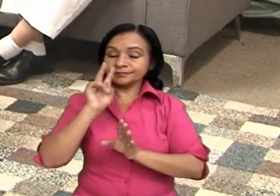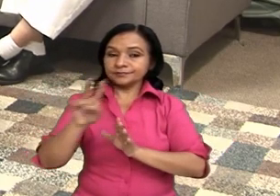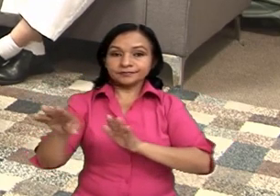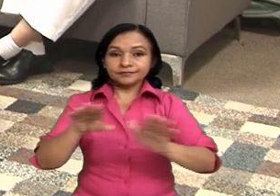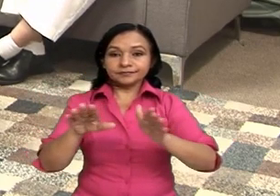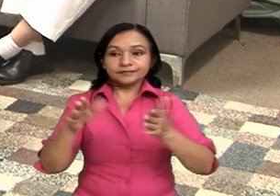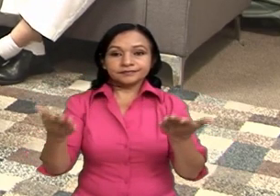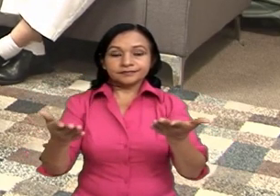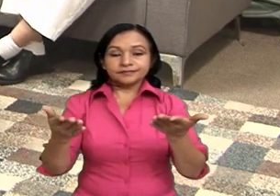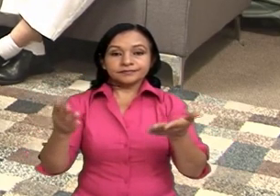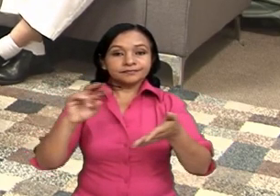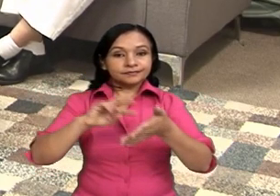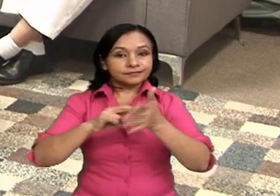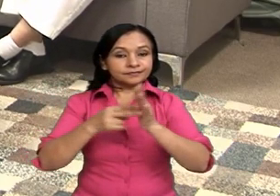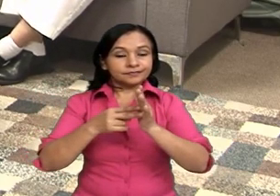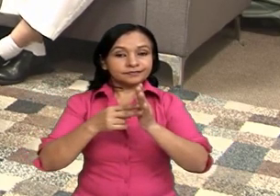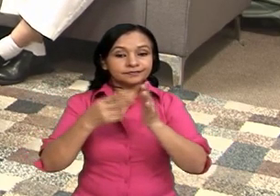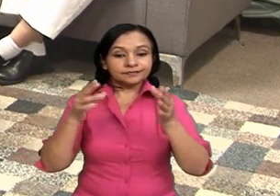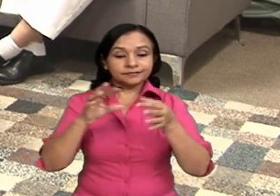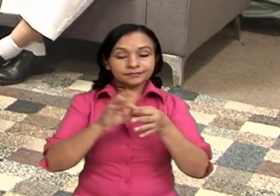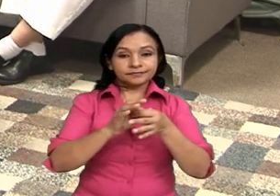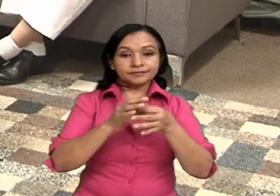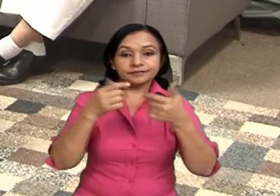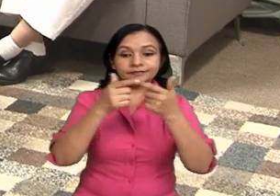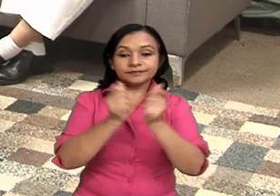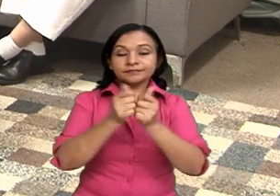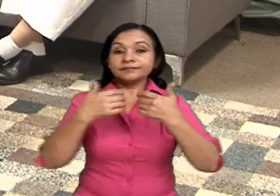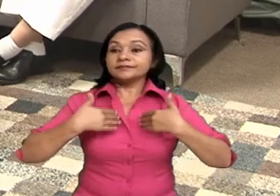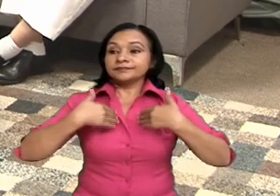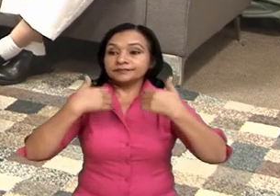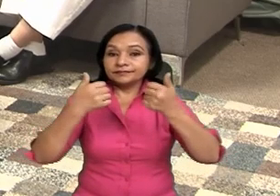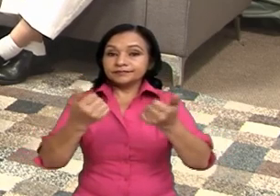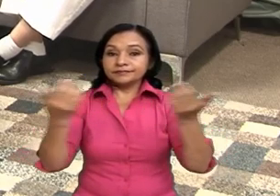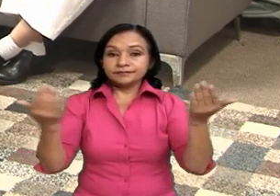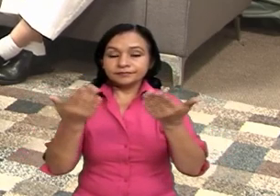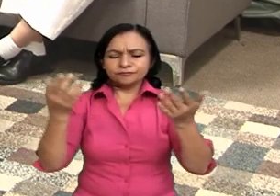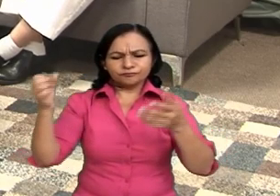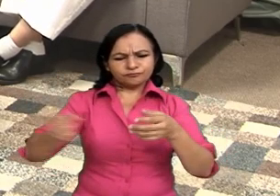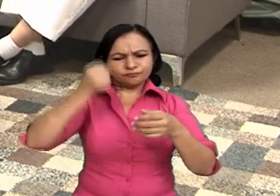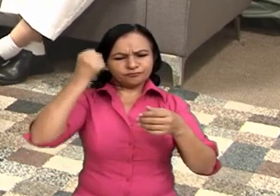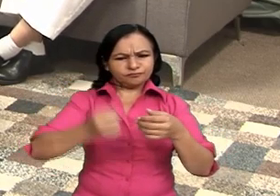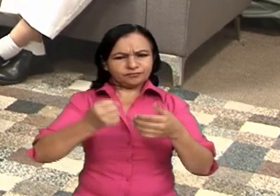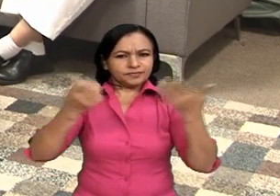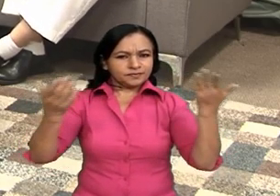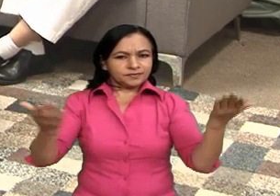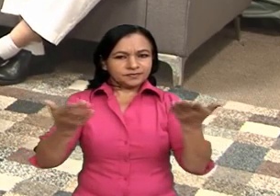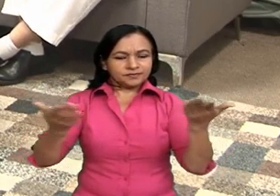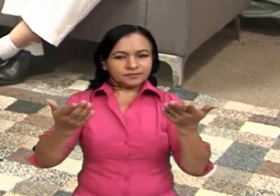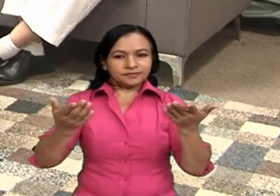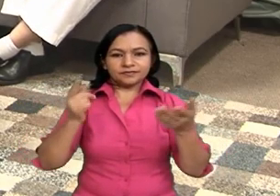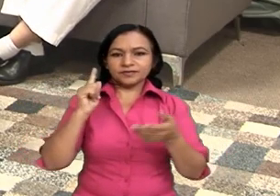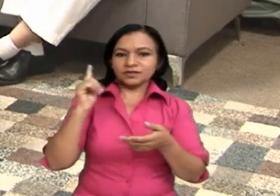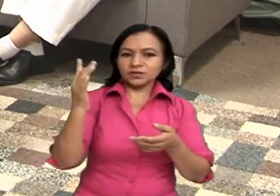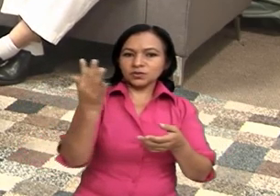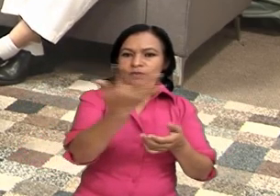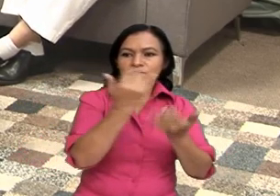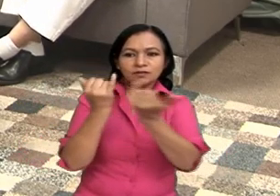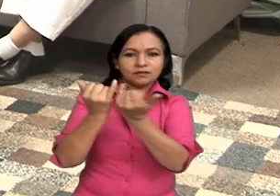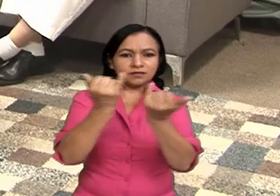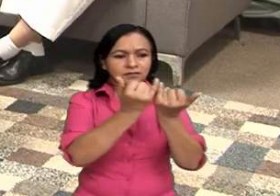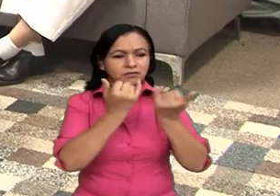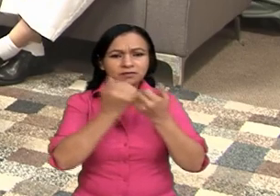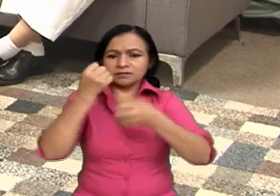hubiese una conceptualidad interna en el sector salud como machista, porque todos nos mirábamos con igualdad en